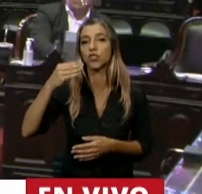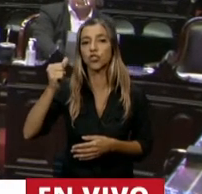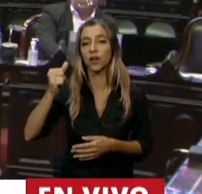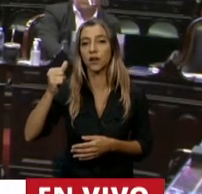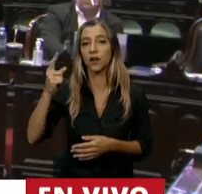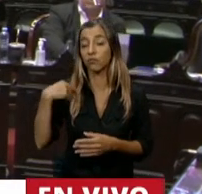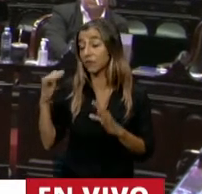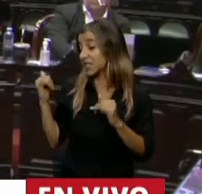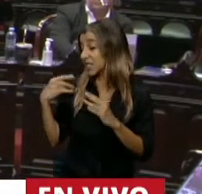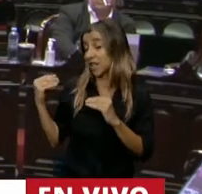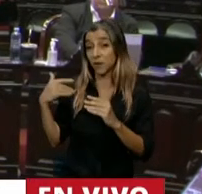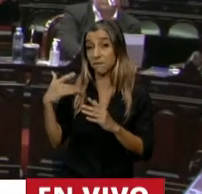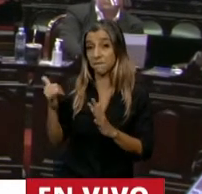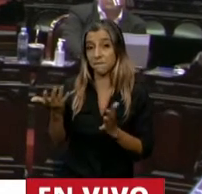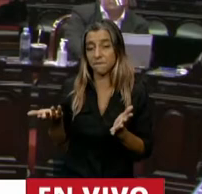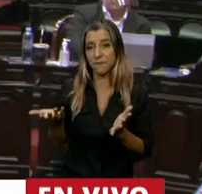Bueno, sí.